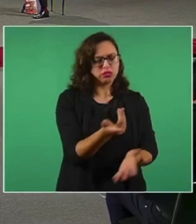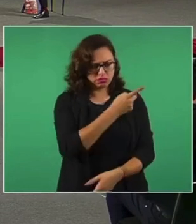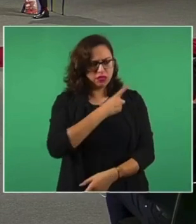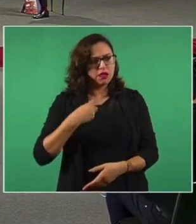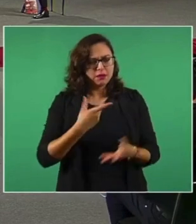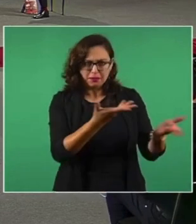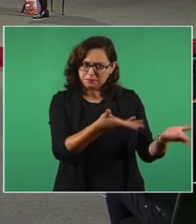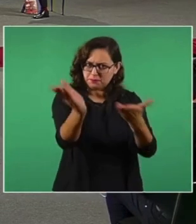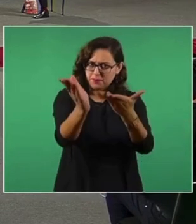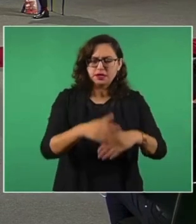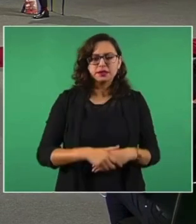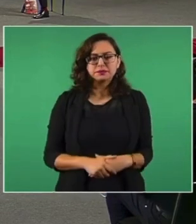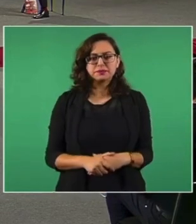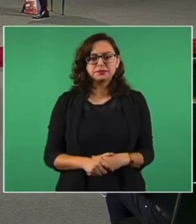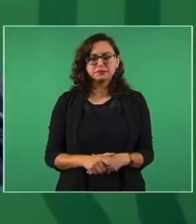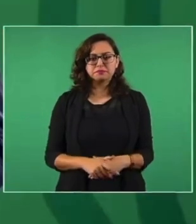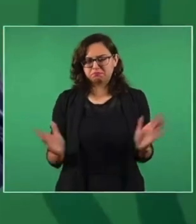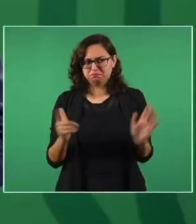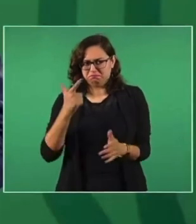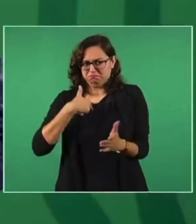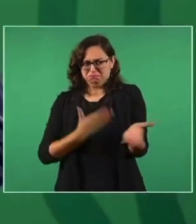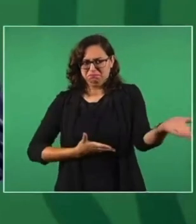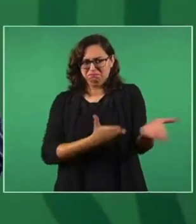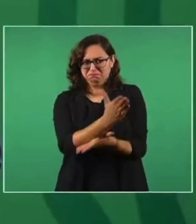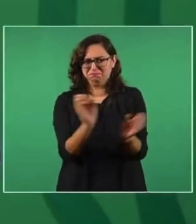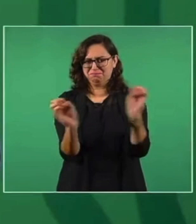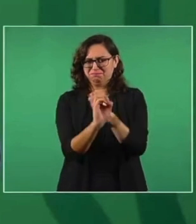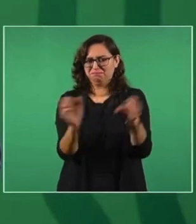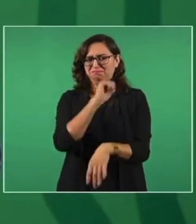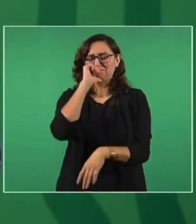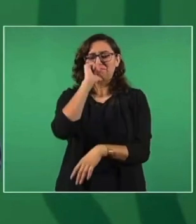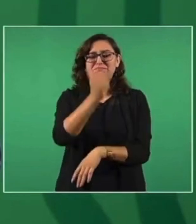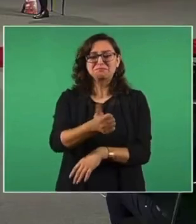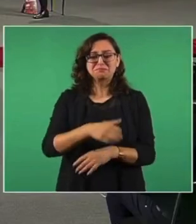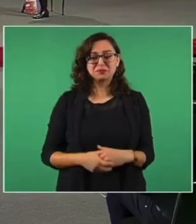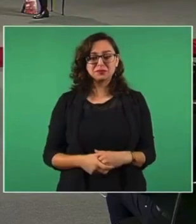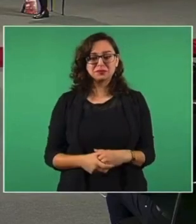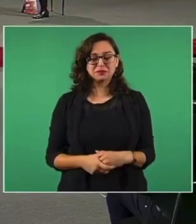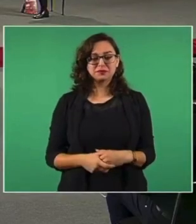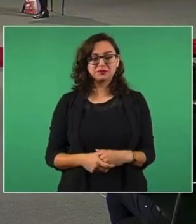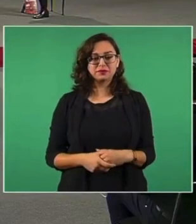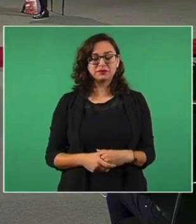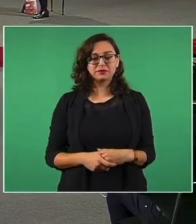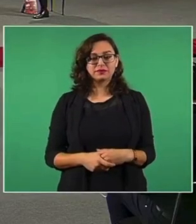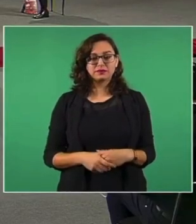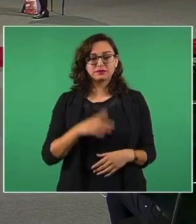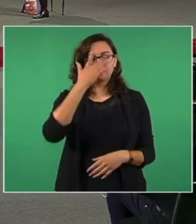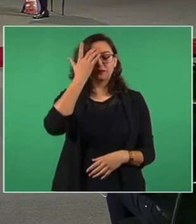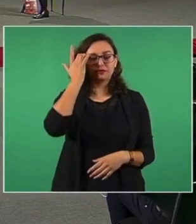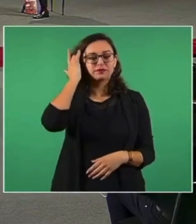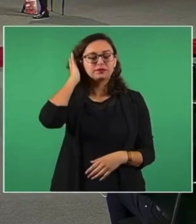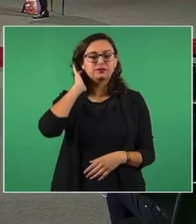No tengo absolutamente nada que ver y qué bien que